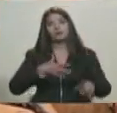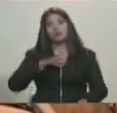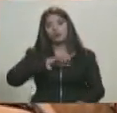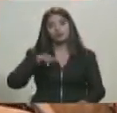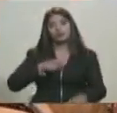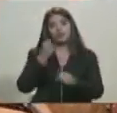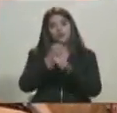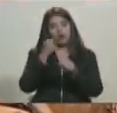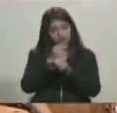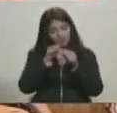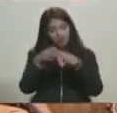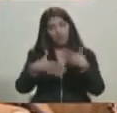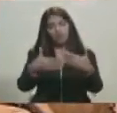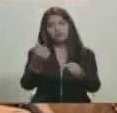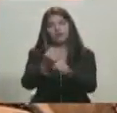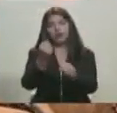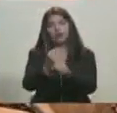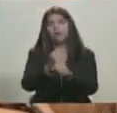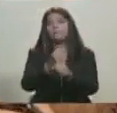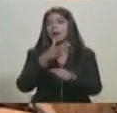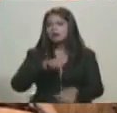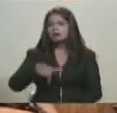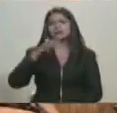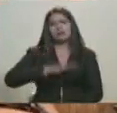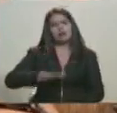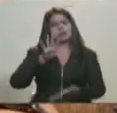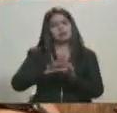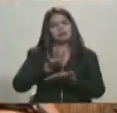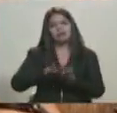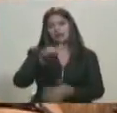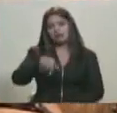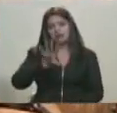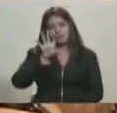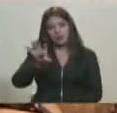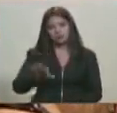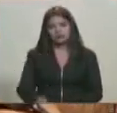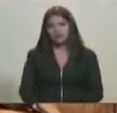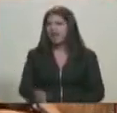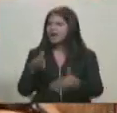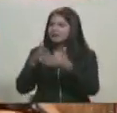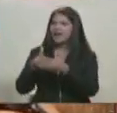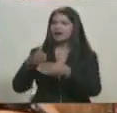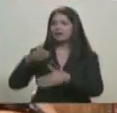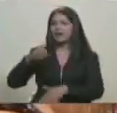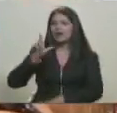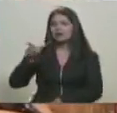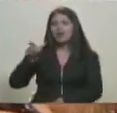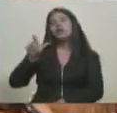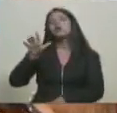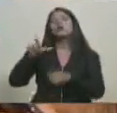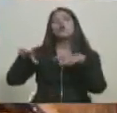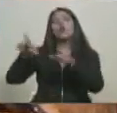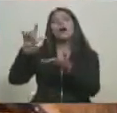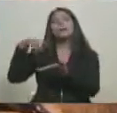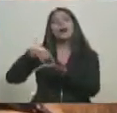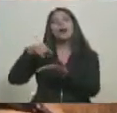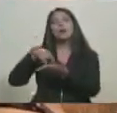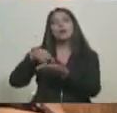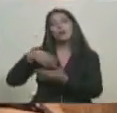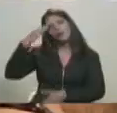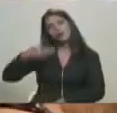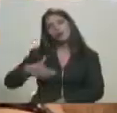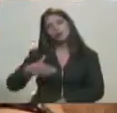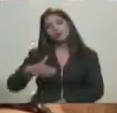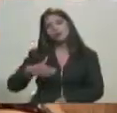trabajando, seguimos trabajando, vamos a seguir trabajando para que haya tranquilidad en nuestro país. ¿El ataque al fuerte para Macay puede considerarse como una retaliación contra esta Asamblea Nacional